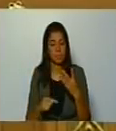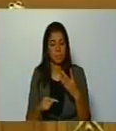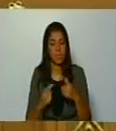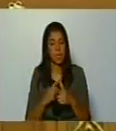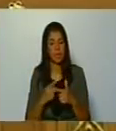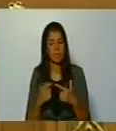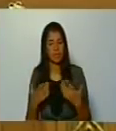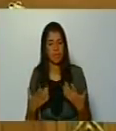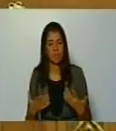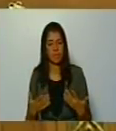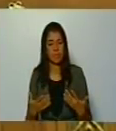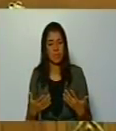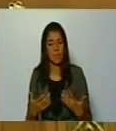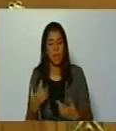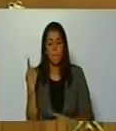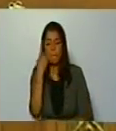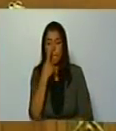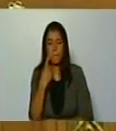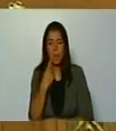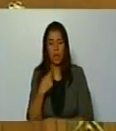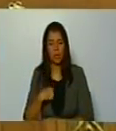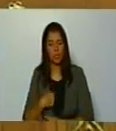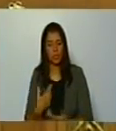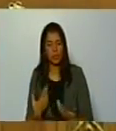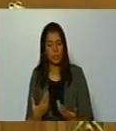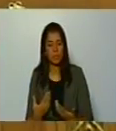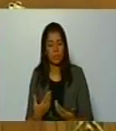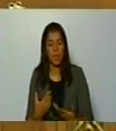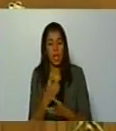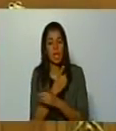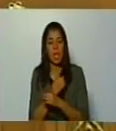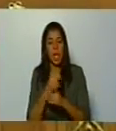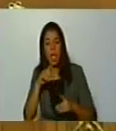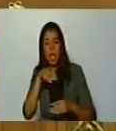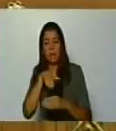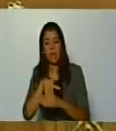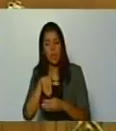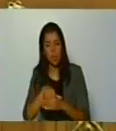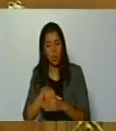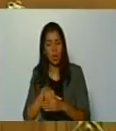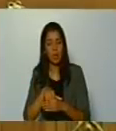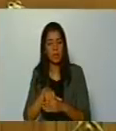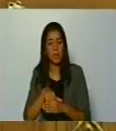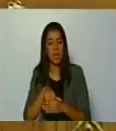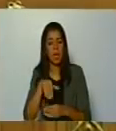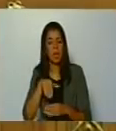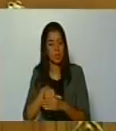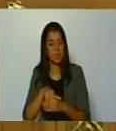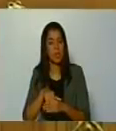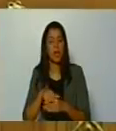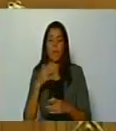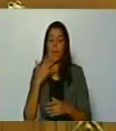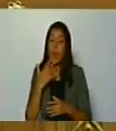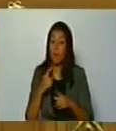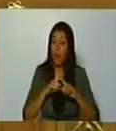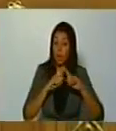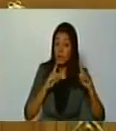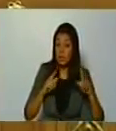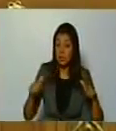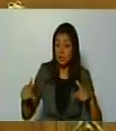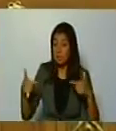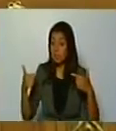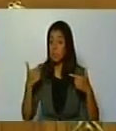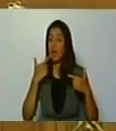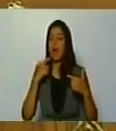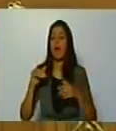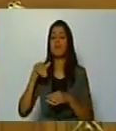Entonces, yo me hago una pregunta: si esa es la vía, ¿verdad?, la vía electoral para dirimir las diferencias, y luego de esa